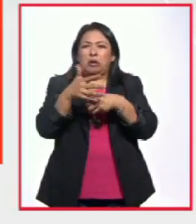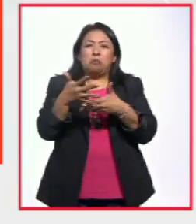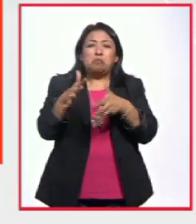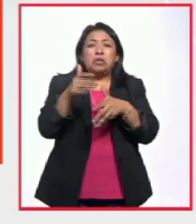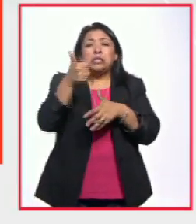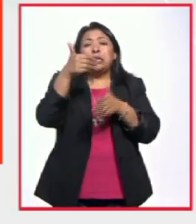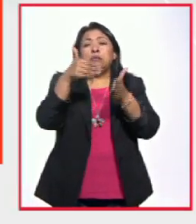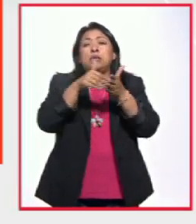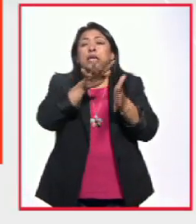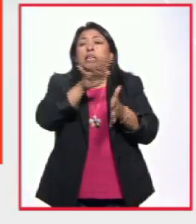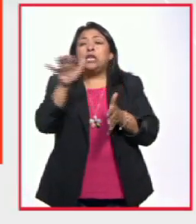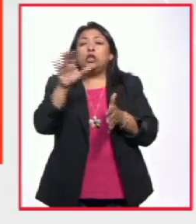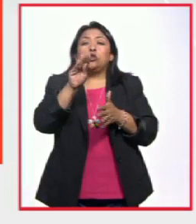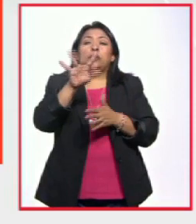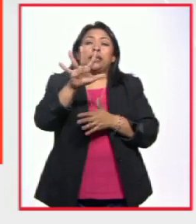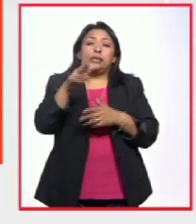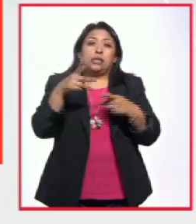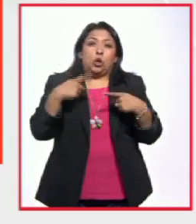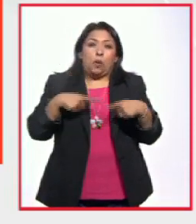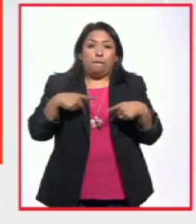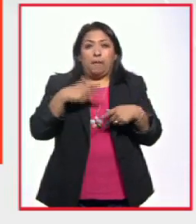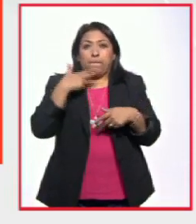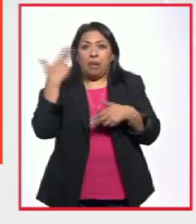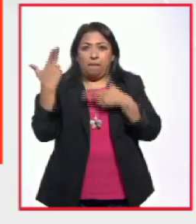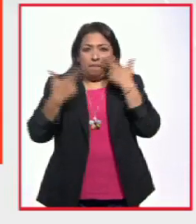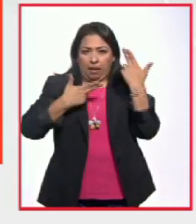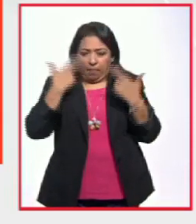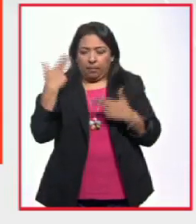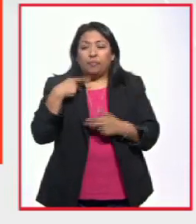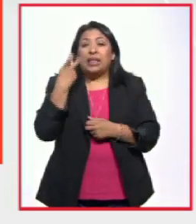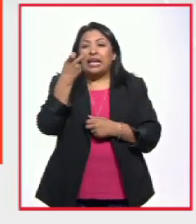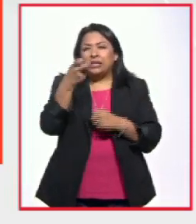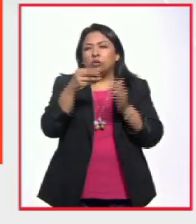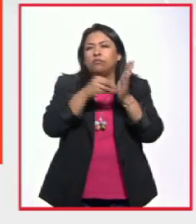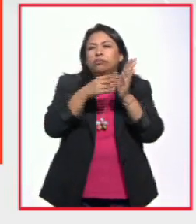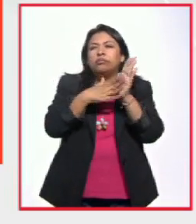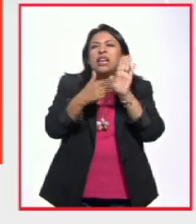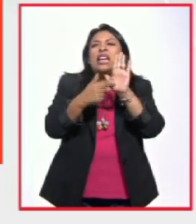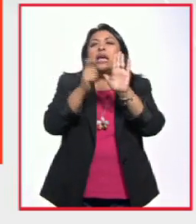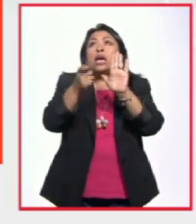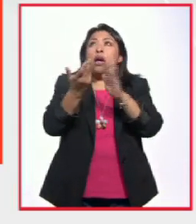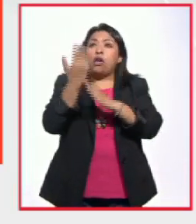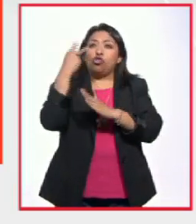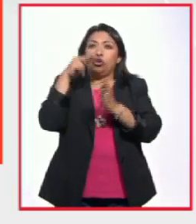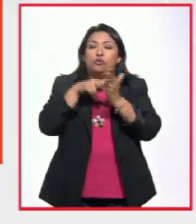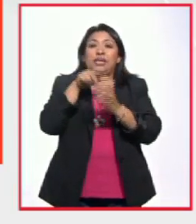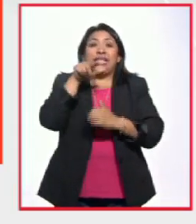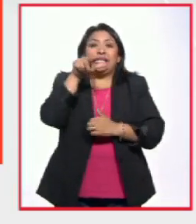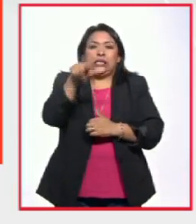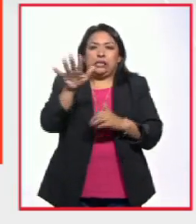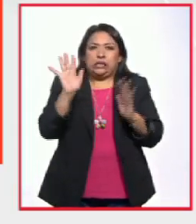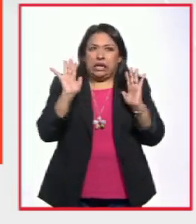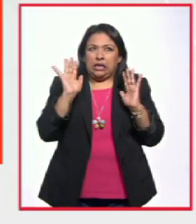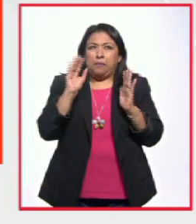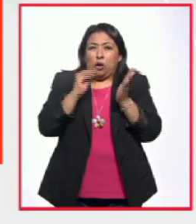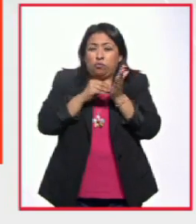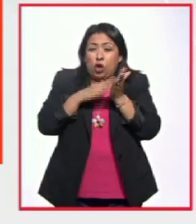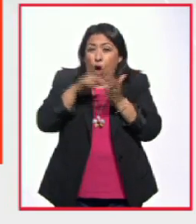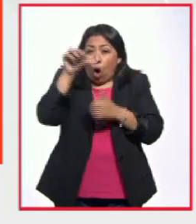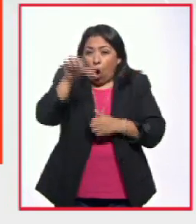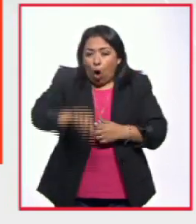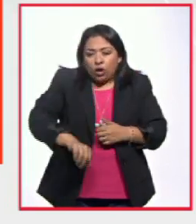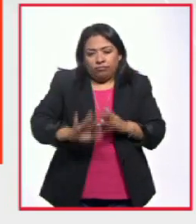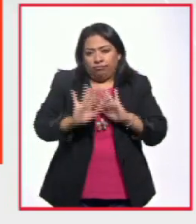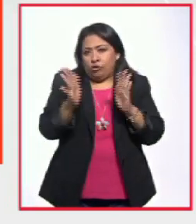aproximadamente 6.595 casos. Este dato data de 2017, no tenemos cifras